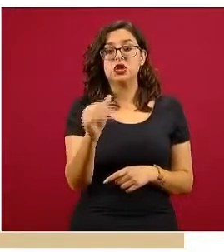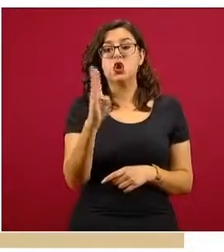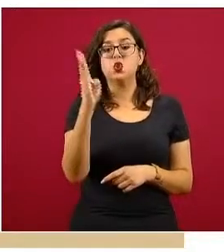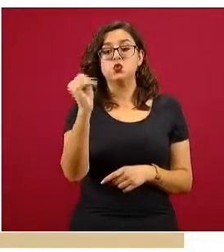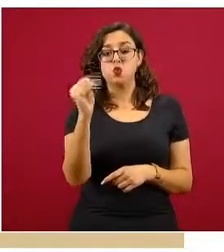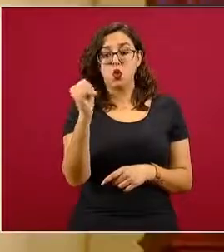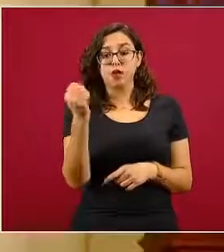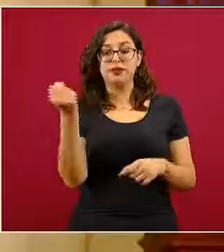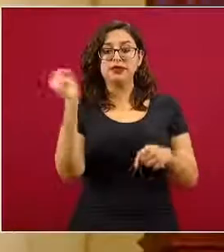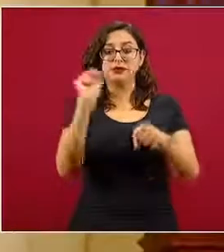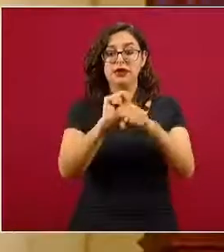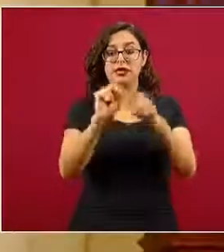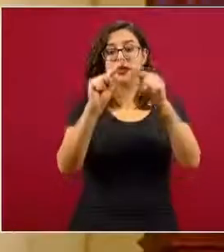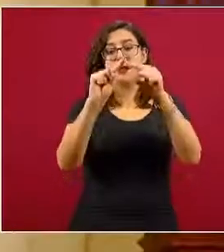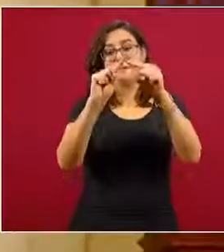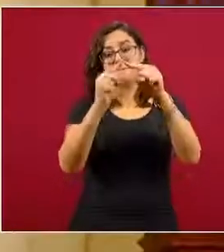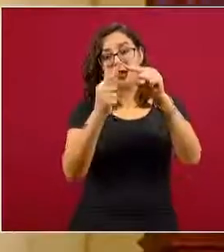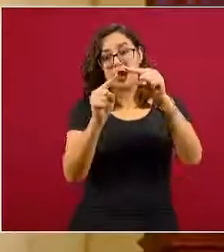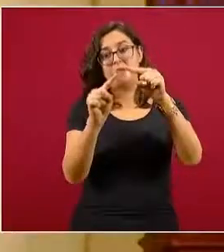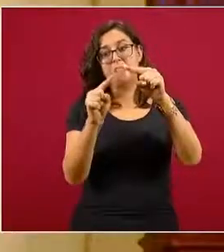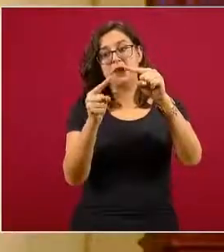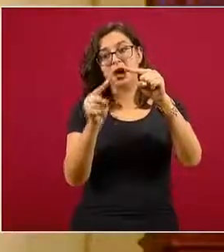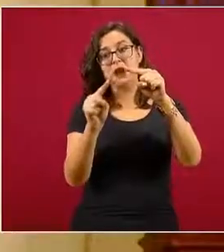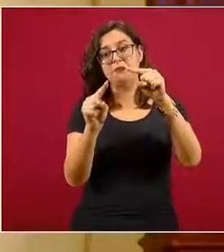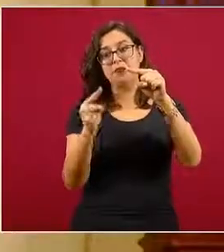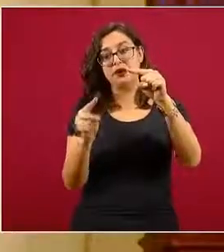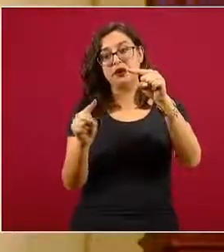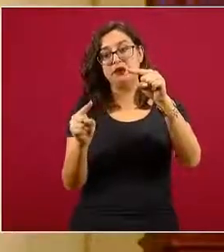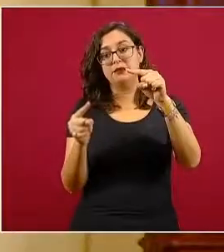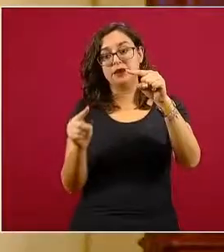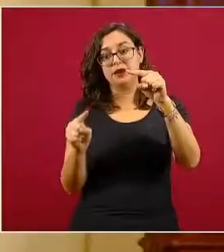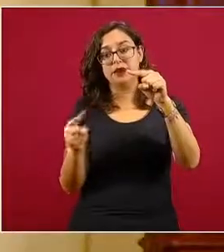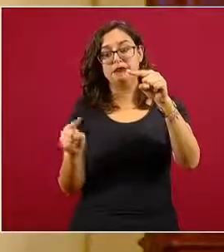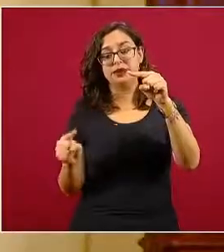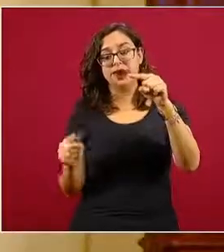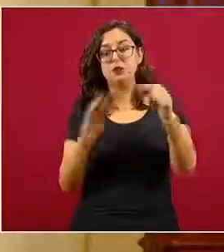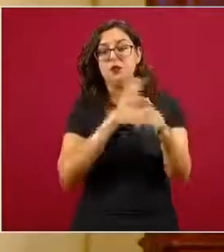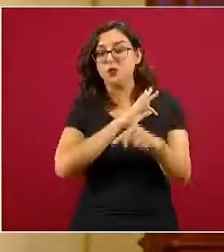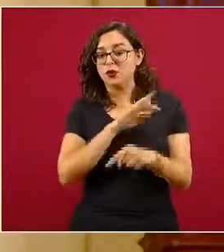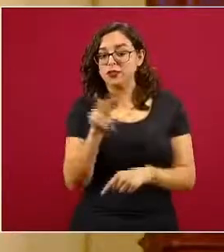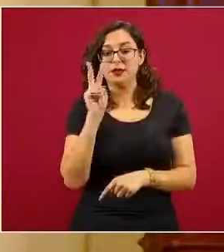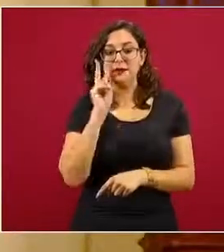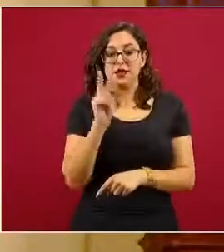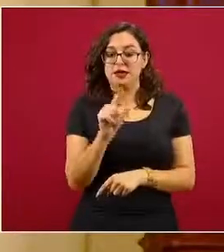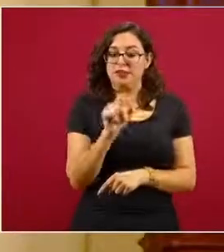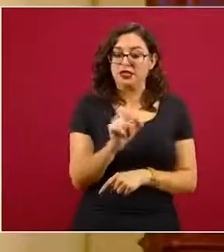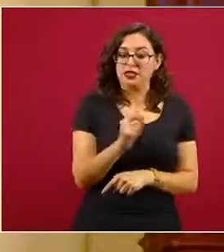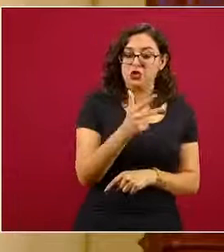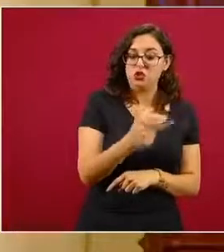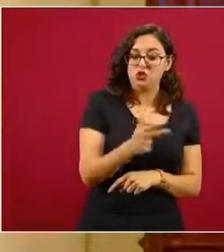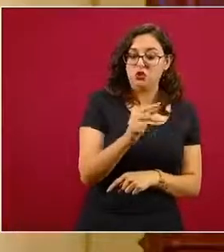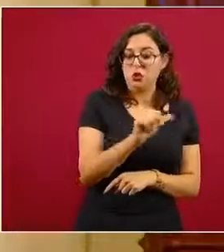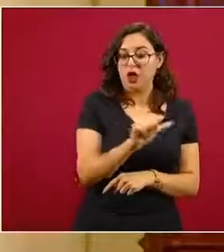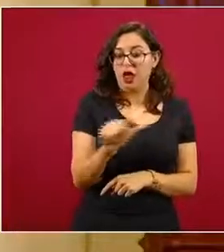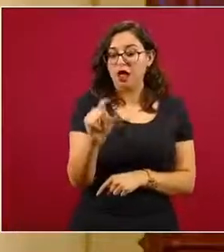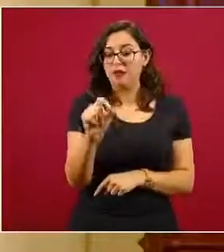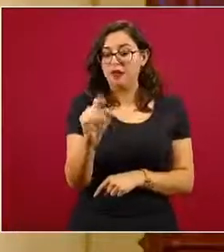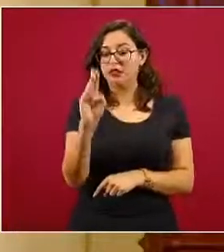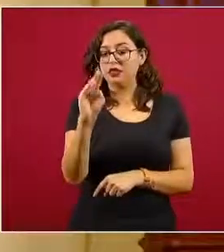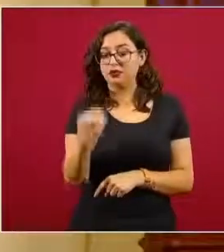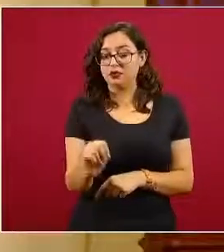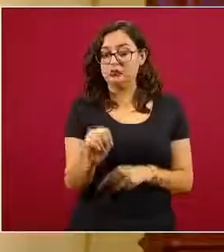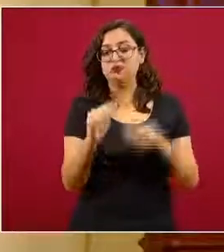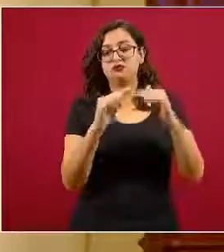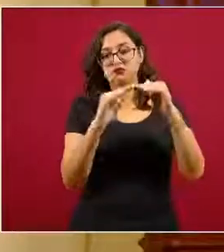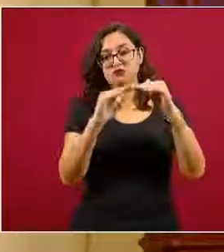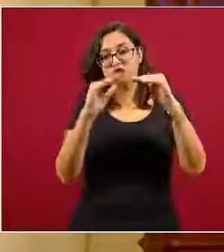semanas ya consecutivas de una tendencia descendente, muy marcada la de la 28 a la 29, pero una tendencia que se ha